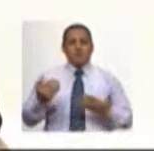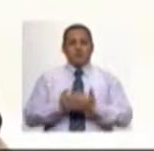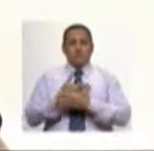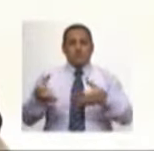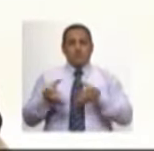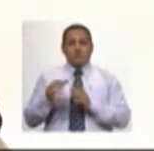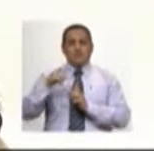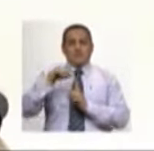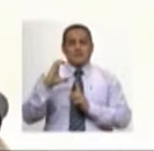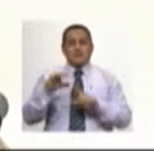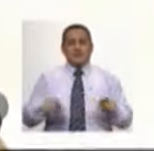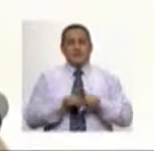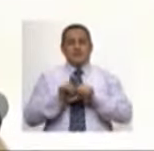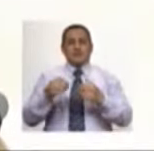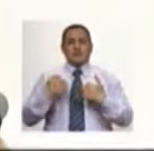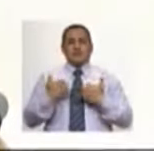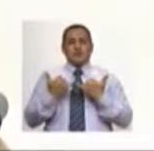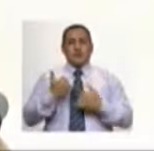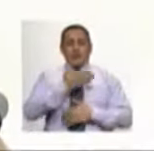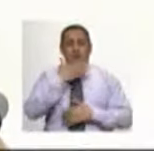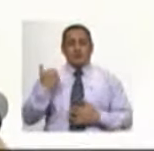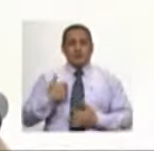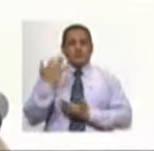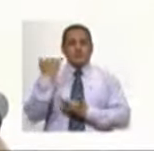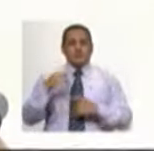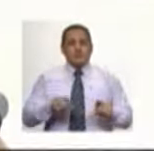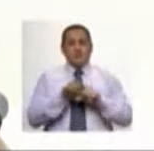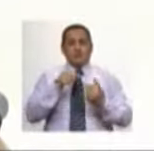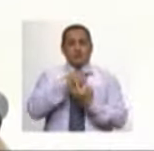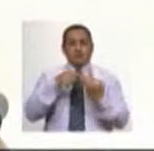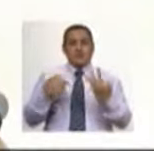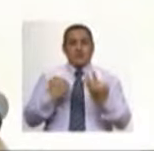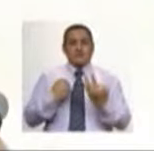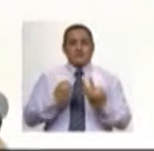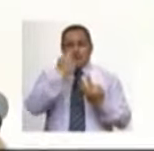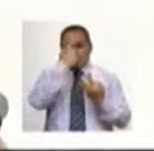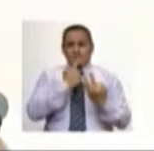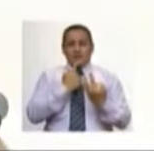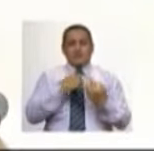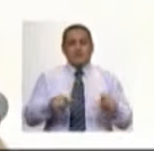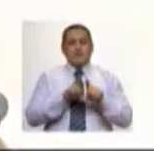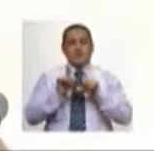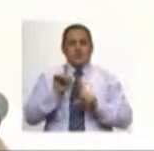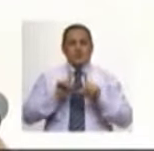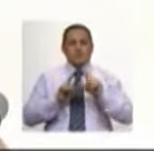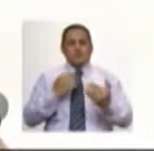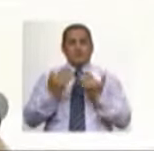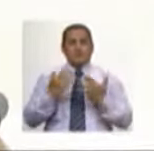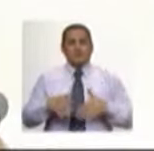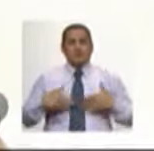Tribunal Constitucional, del cual tenemos la mejor de las expectativas, los 3 cumplen ampliamente el perfil y creo que de algún modo